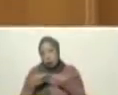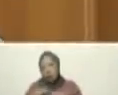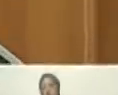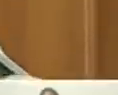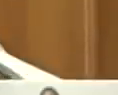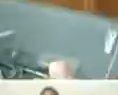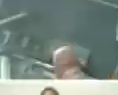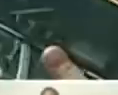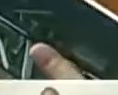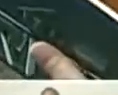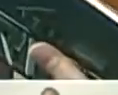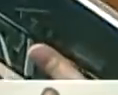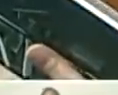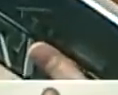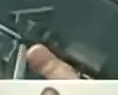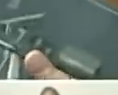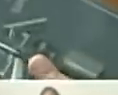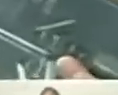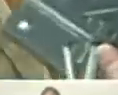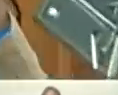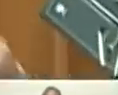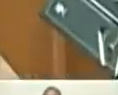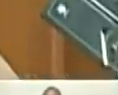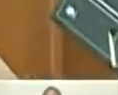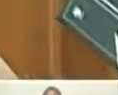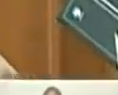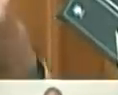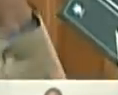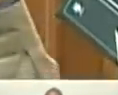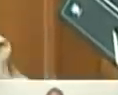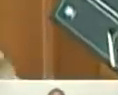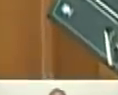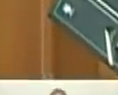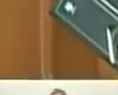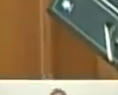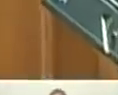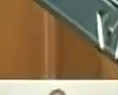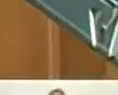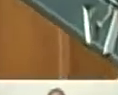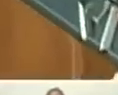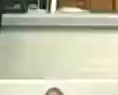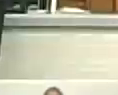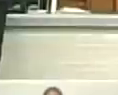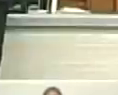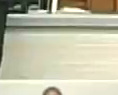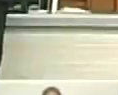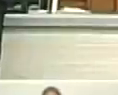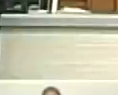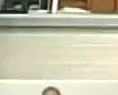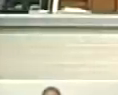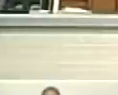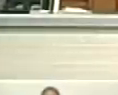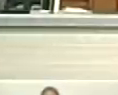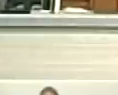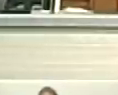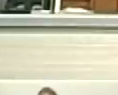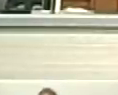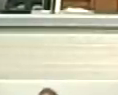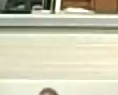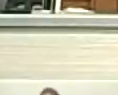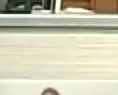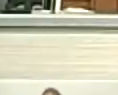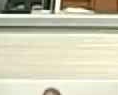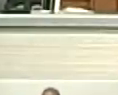y también, digamos, mecanismos para defenderse de esa vigilancia. Yo les regalé este libro hoy en mis